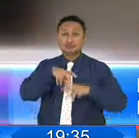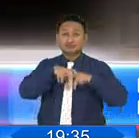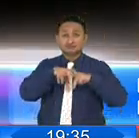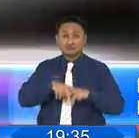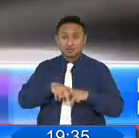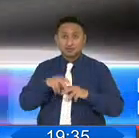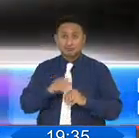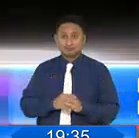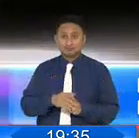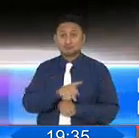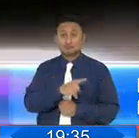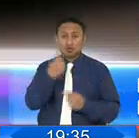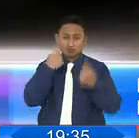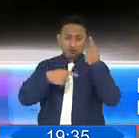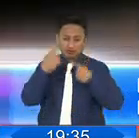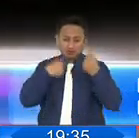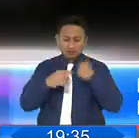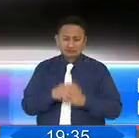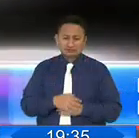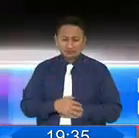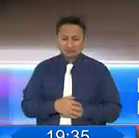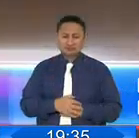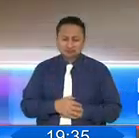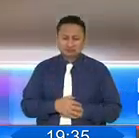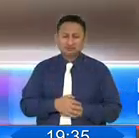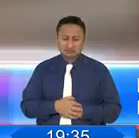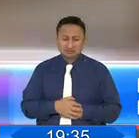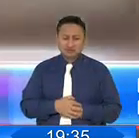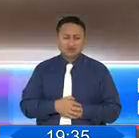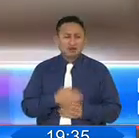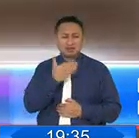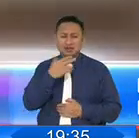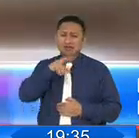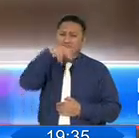Pues entre lágrimas pretendía, al parecer, terminar con